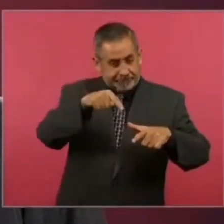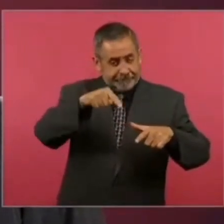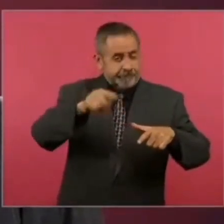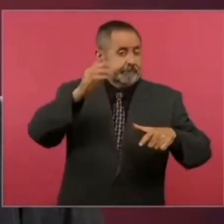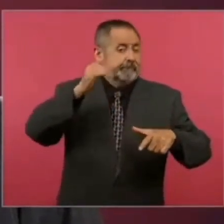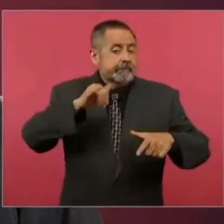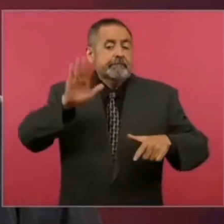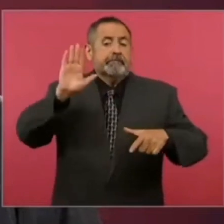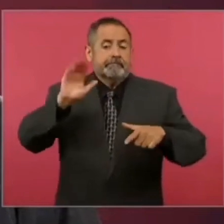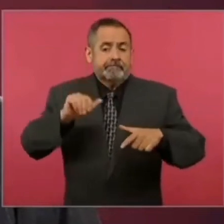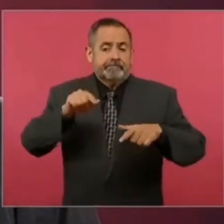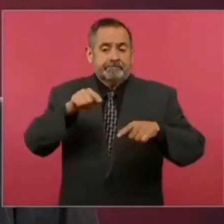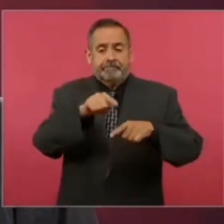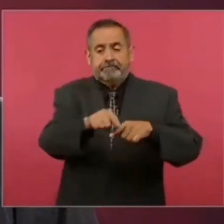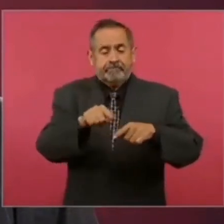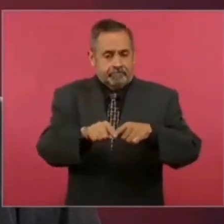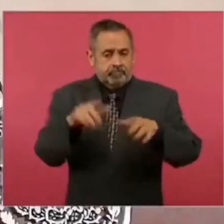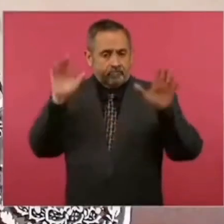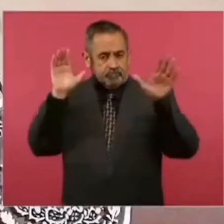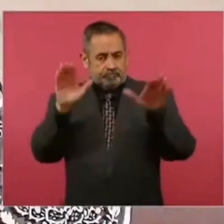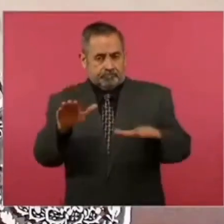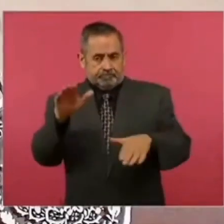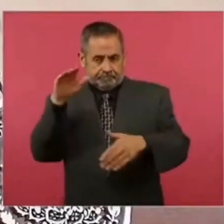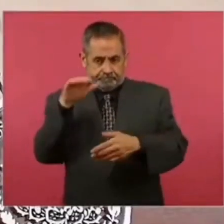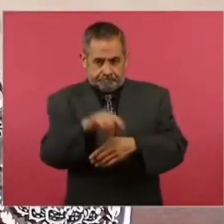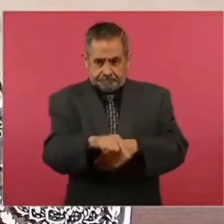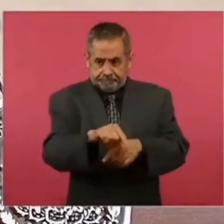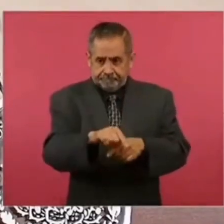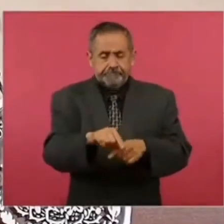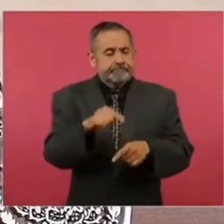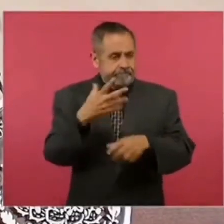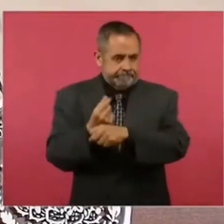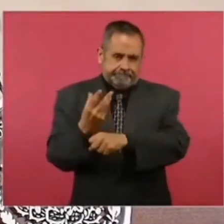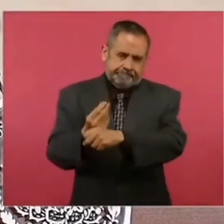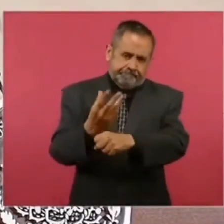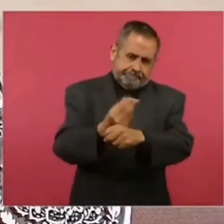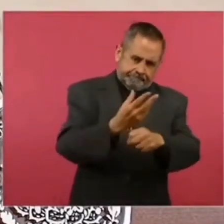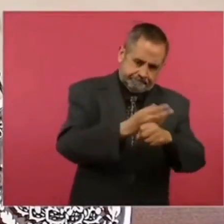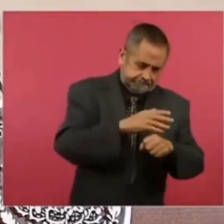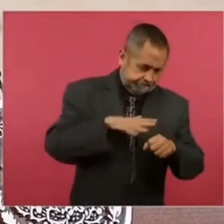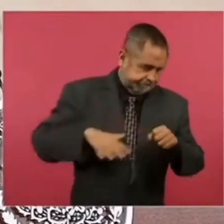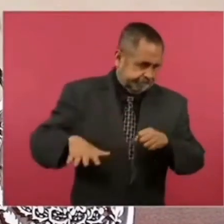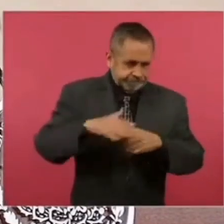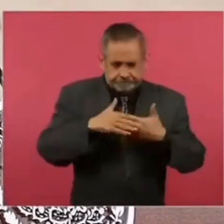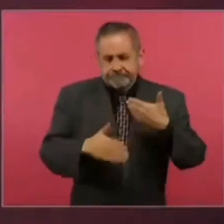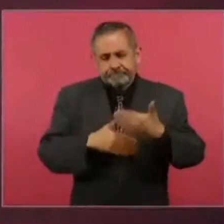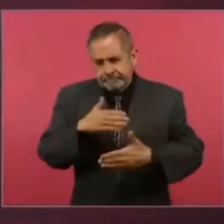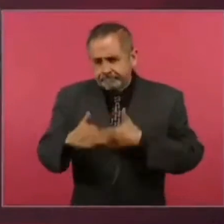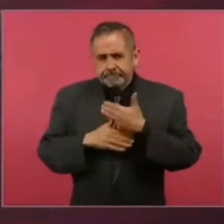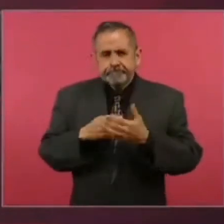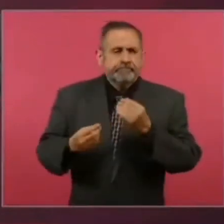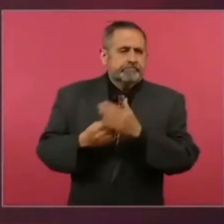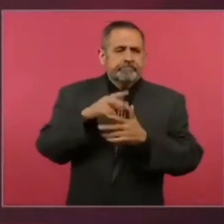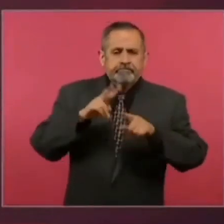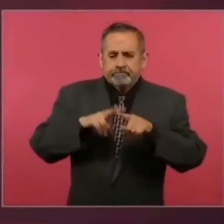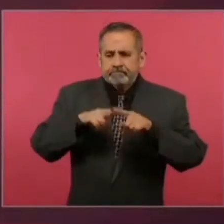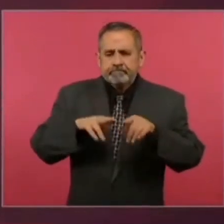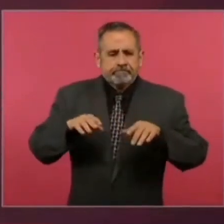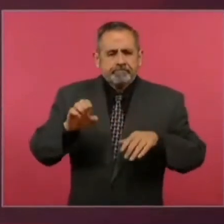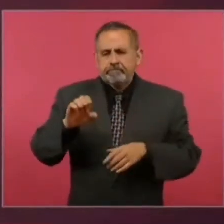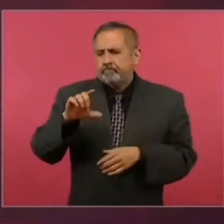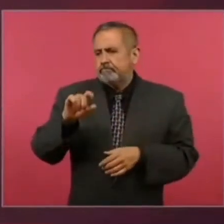construir el aeropuerto. Se está haciendo este parque